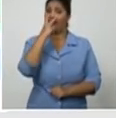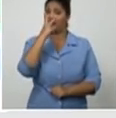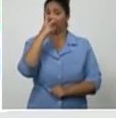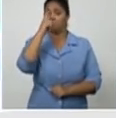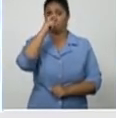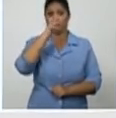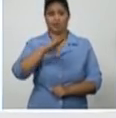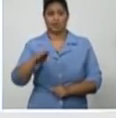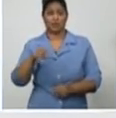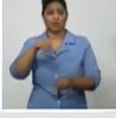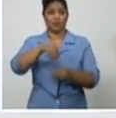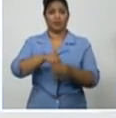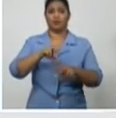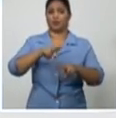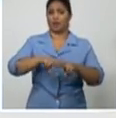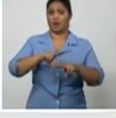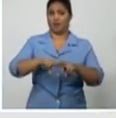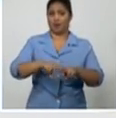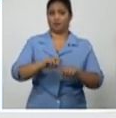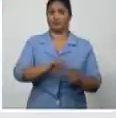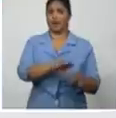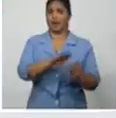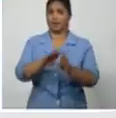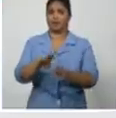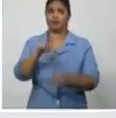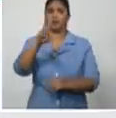a 39 años de edad, ayer se confirmaron